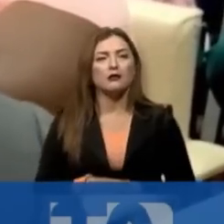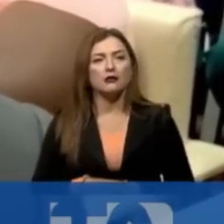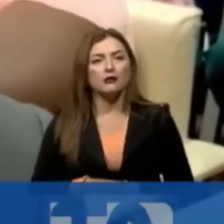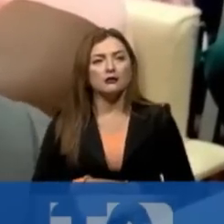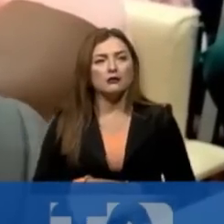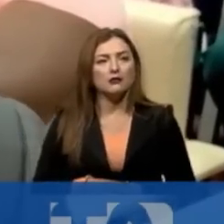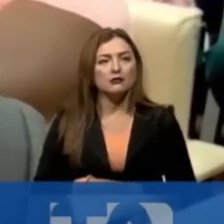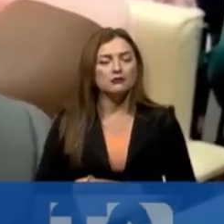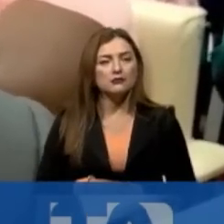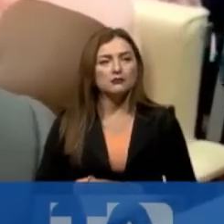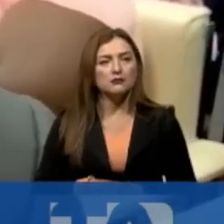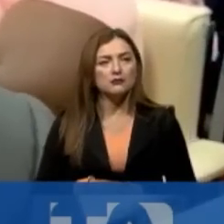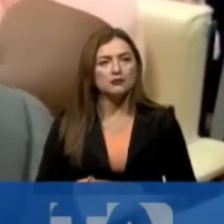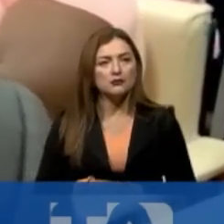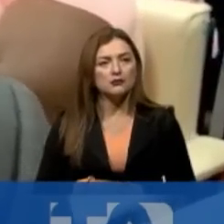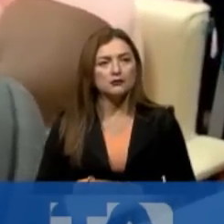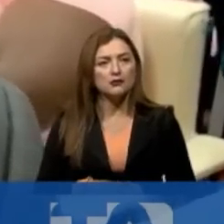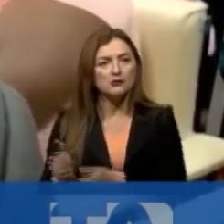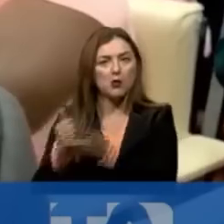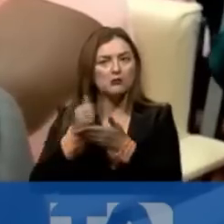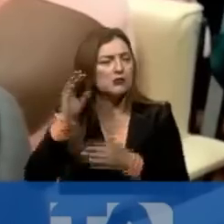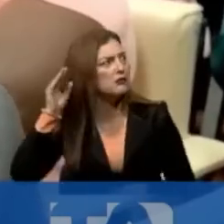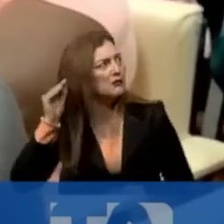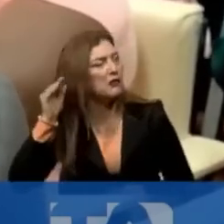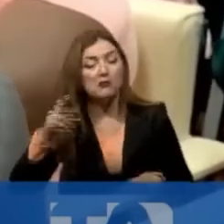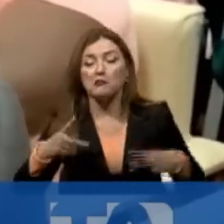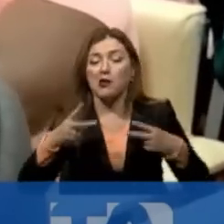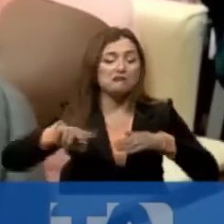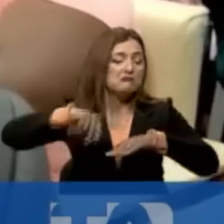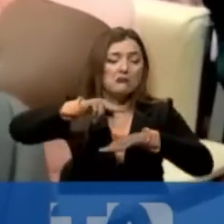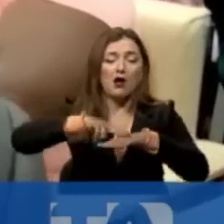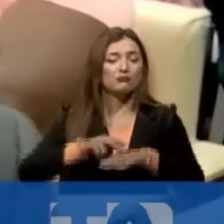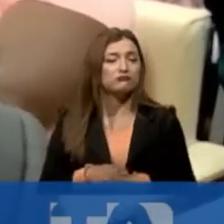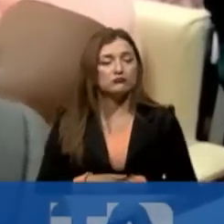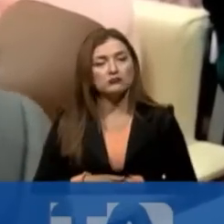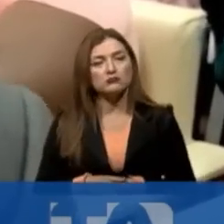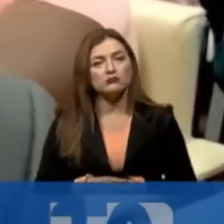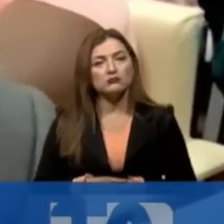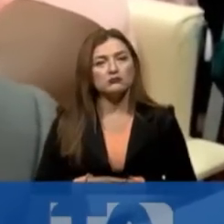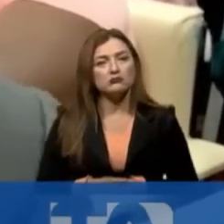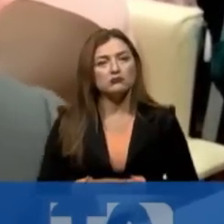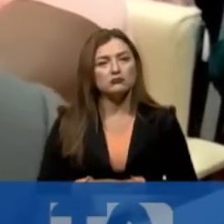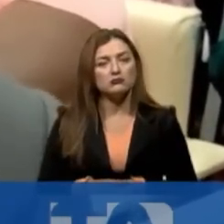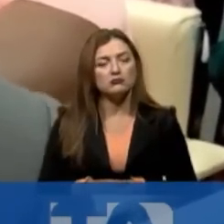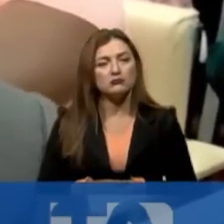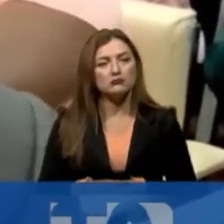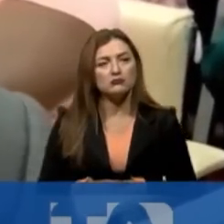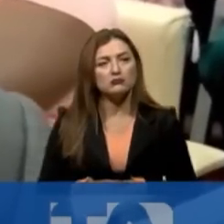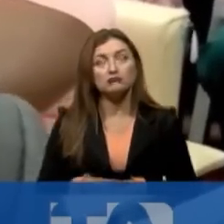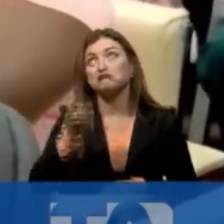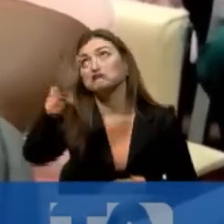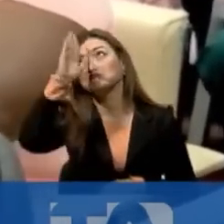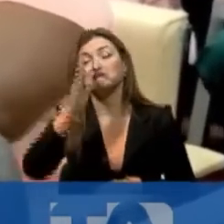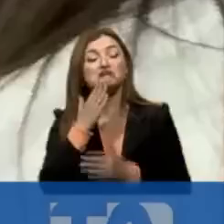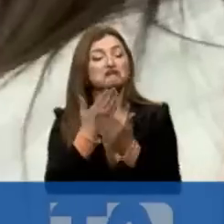ayudado a poder escuchar y poder vivir normalmente como cualquier persona, ya que y gracias a Dios estoy